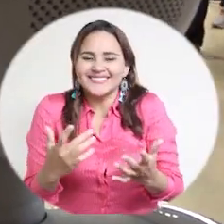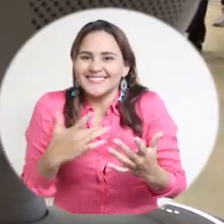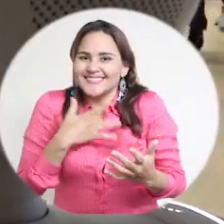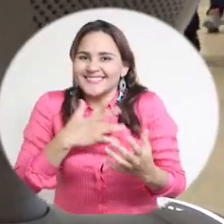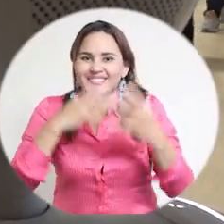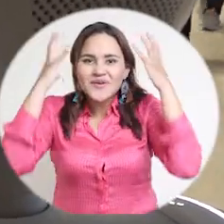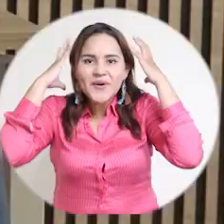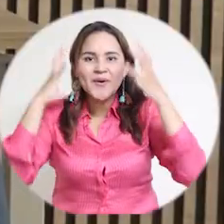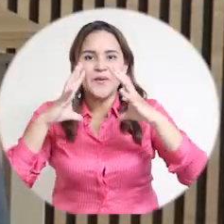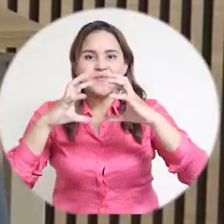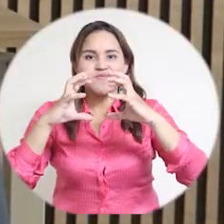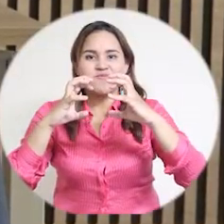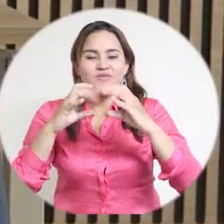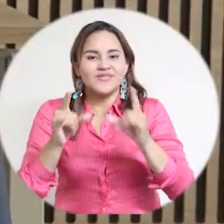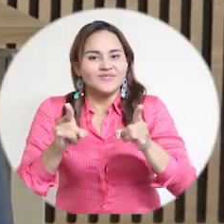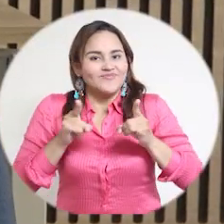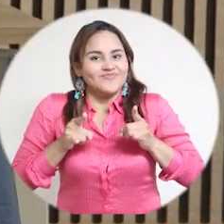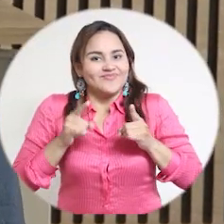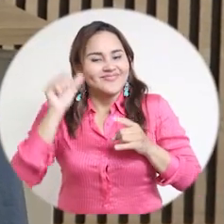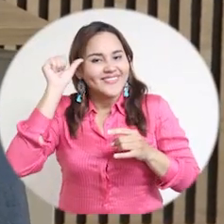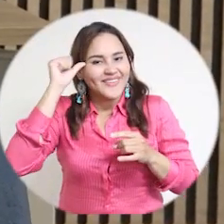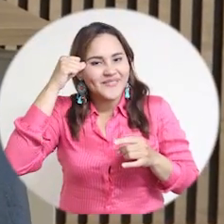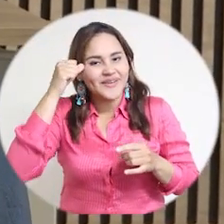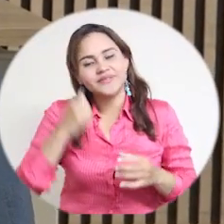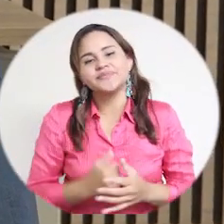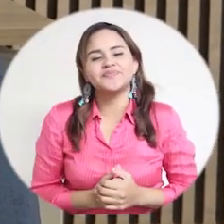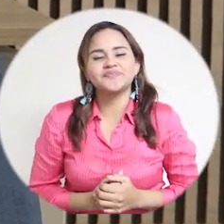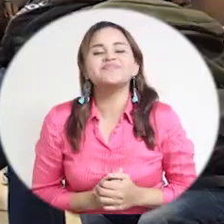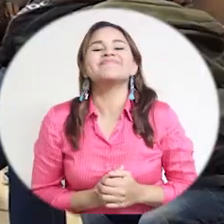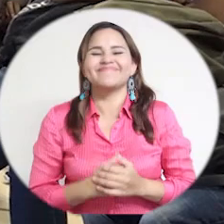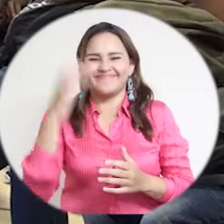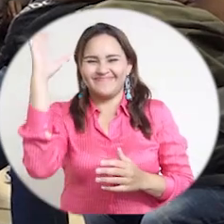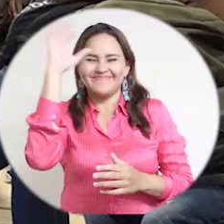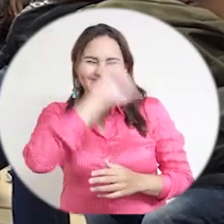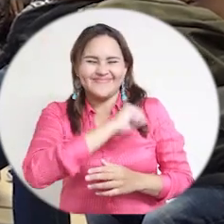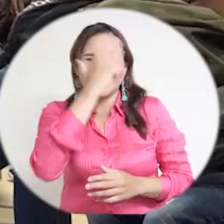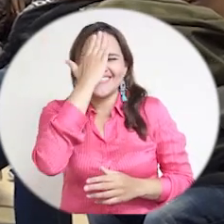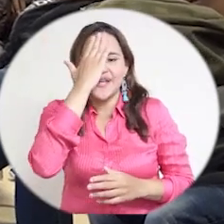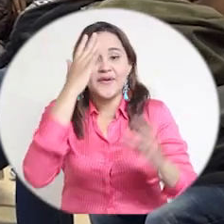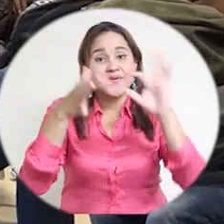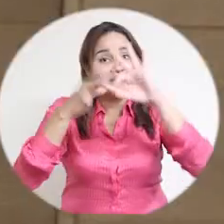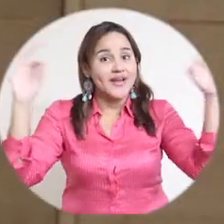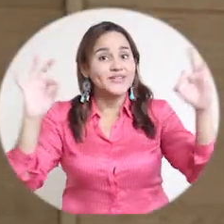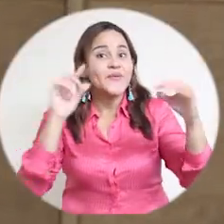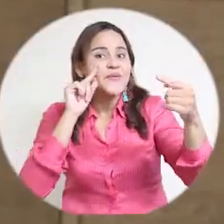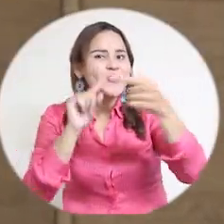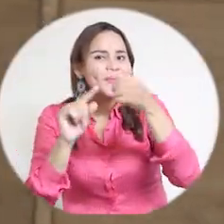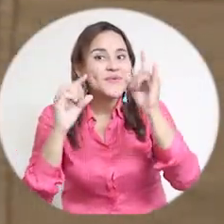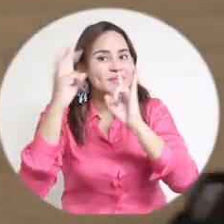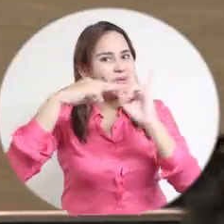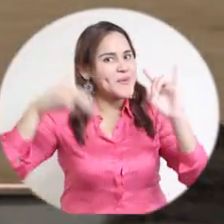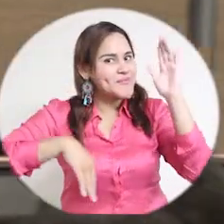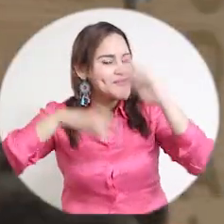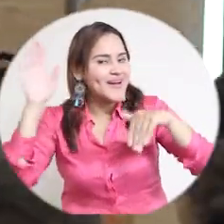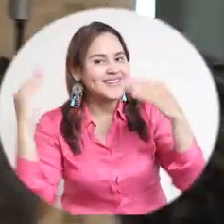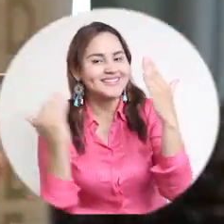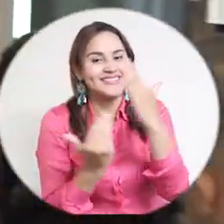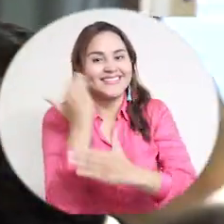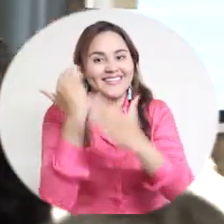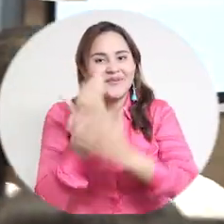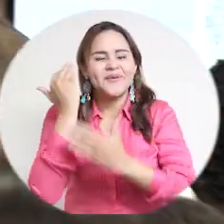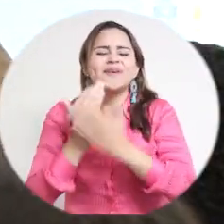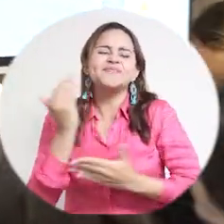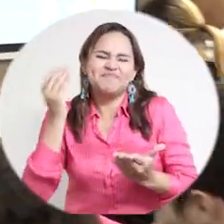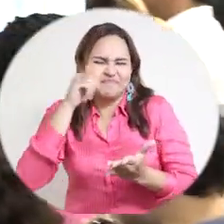cerebro son las que nos ayudan a recordar las cosas y pues nos impacta más. De acuerdo al eslogan de una universidad más innovadora, para